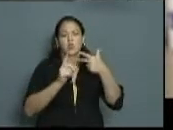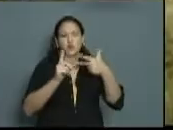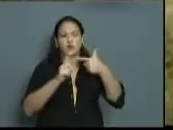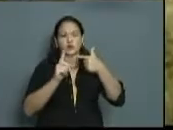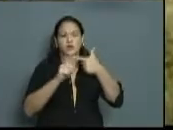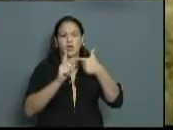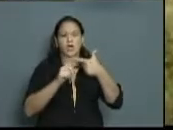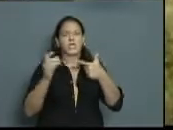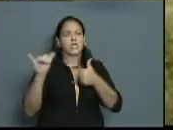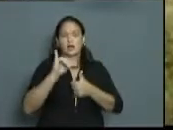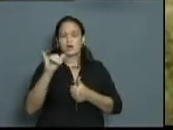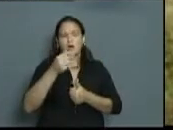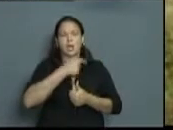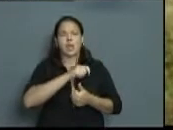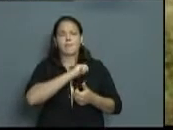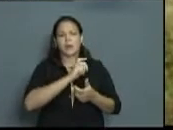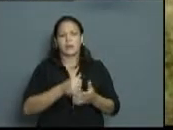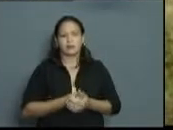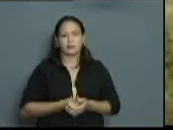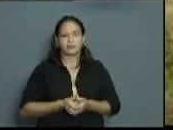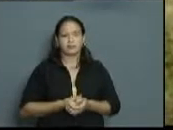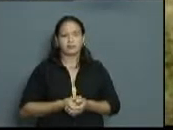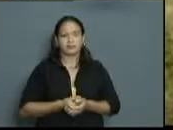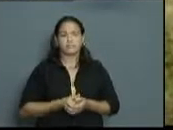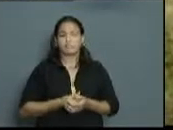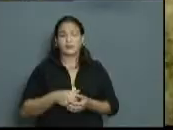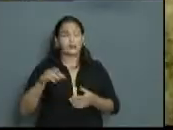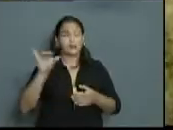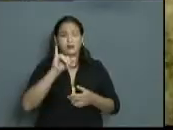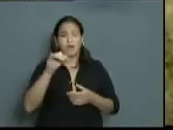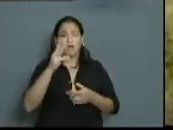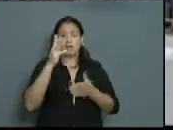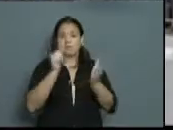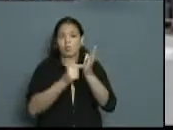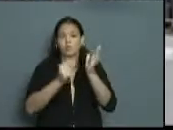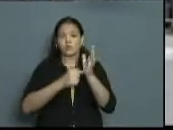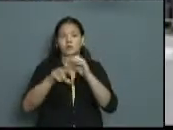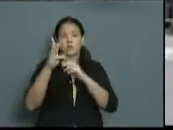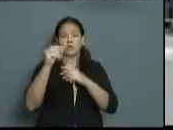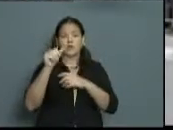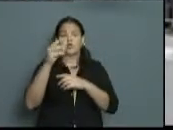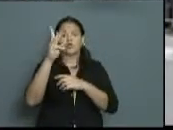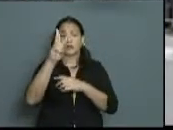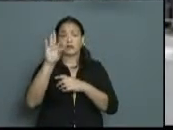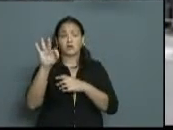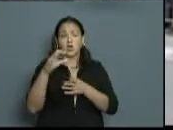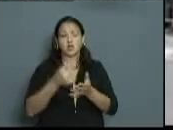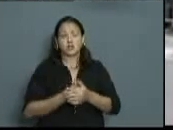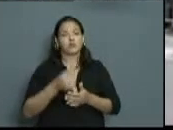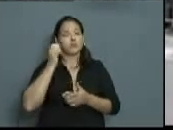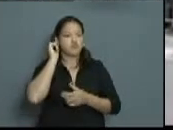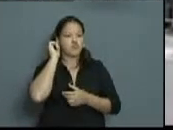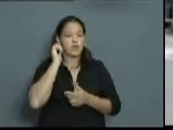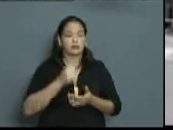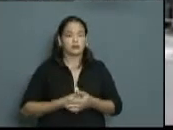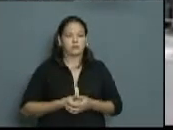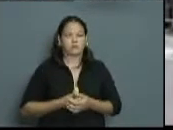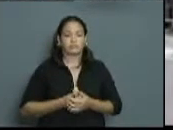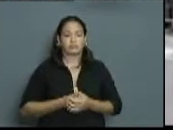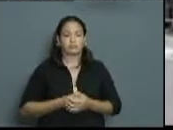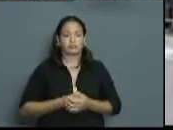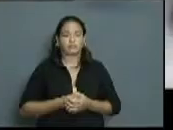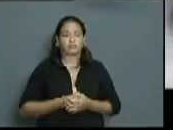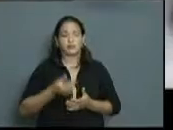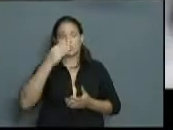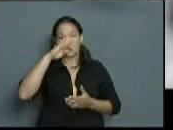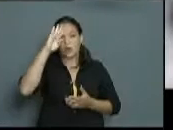Anne Santesteban. Thomas también encabezó la tabla por puntos con 38 delante de la campeona mundial italiana Marta Bastianelli con 31 y